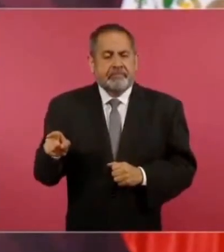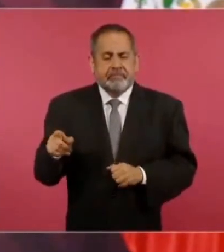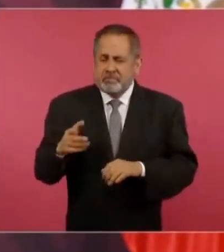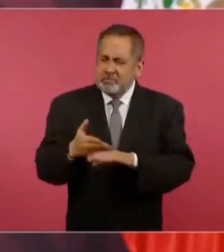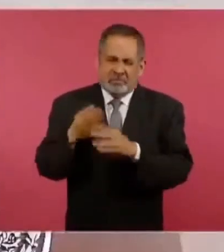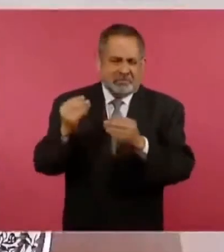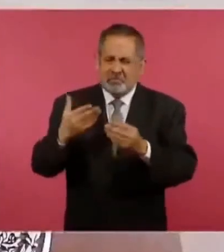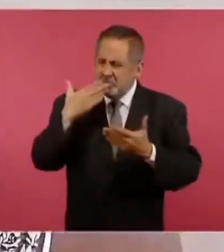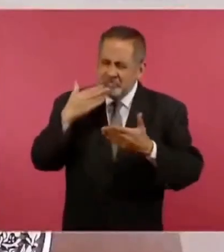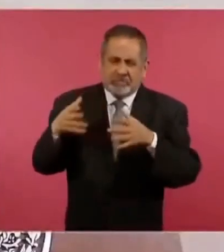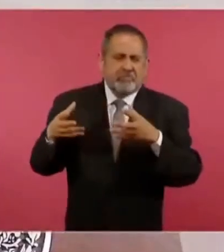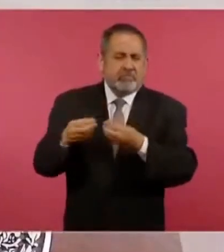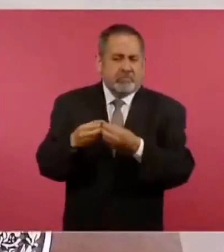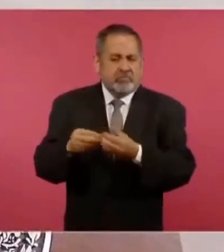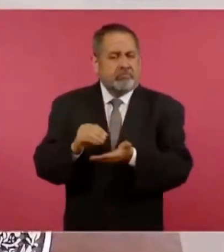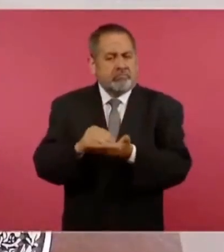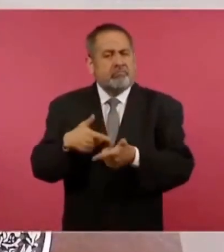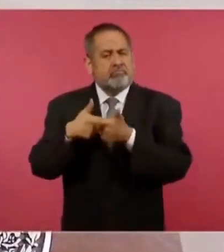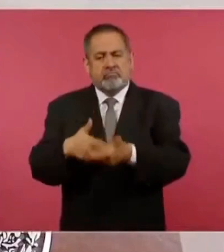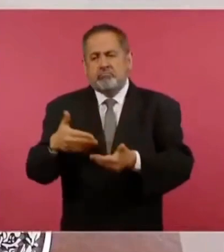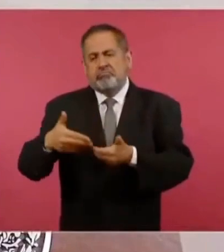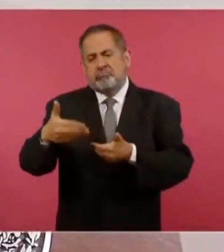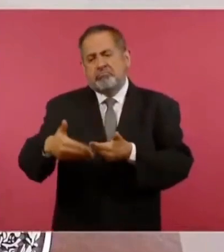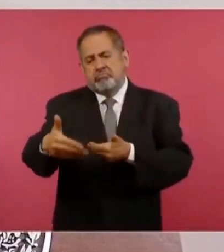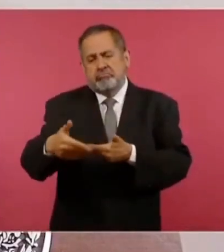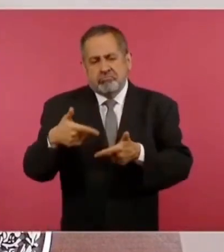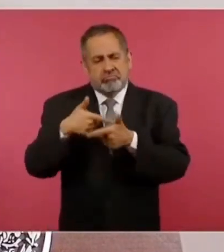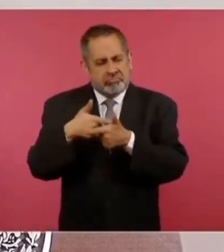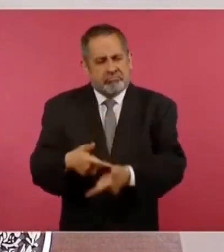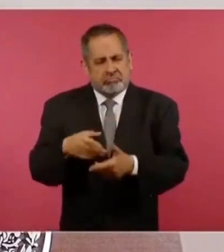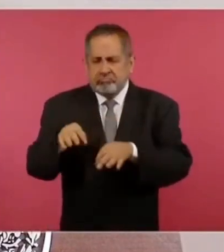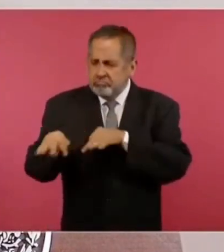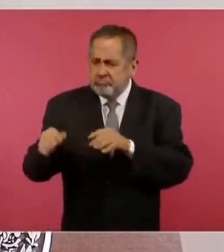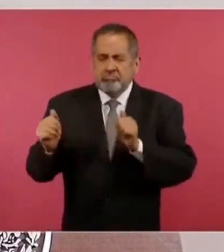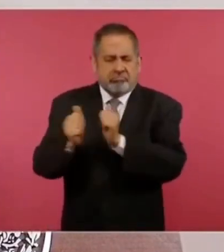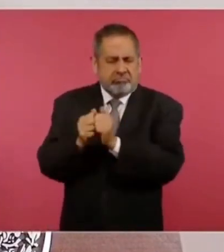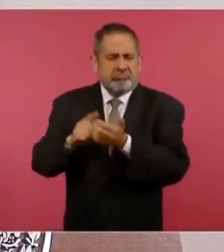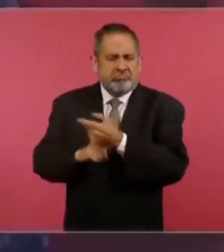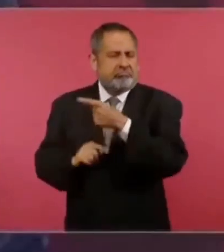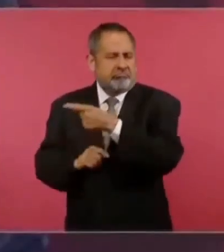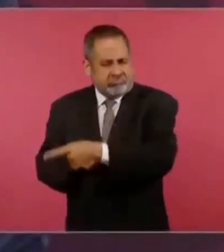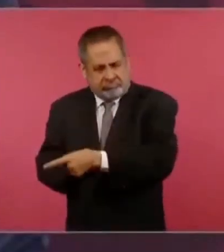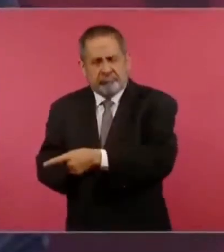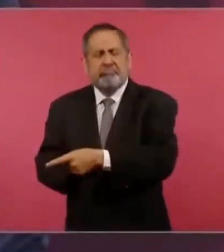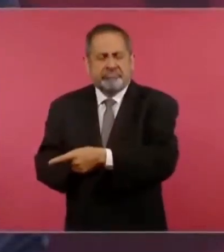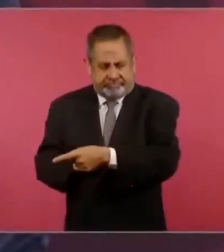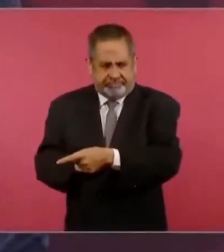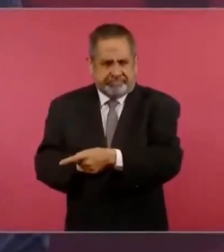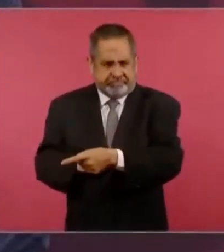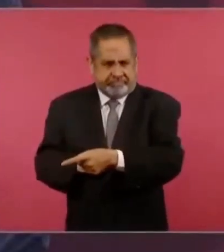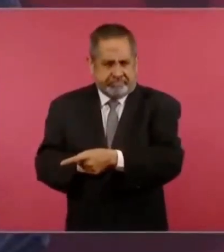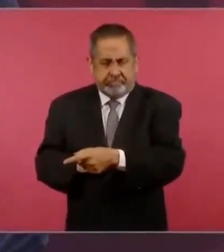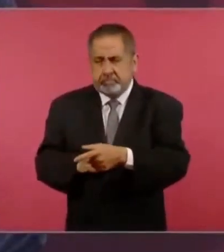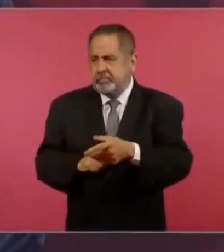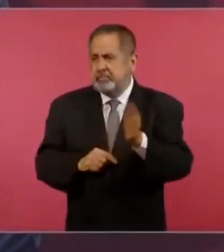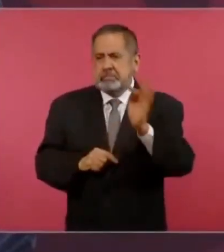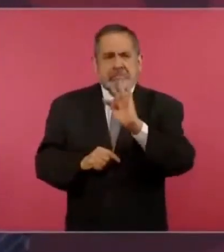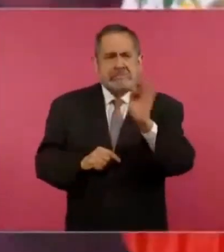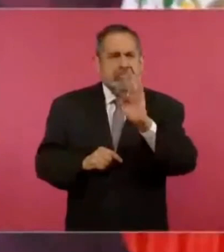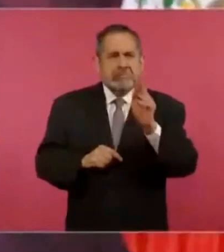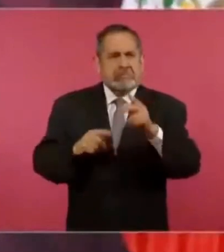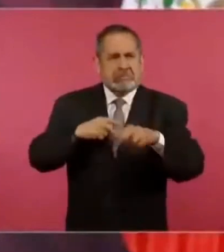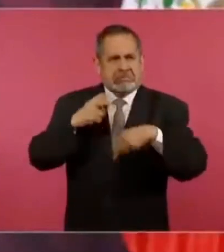Mucho, muy bien, y vamos a seguir trabajando con él. Es muy probable que yo